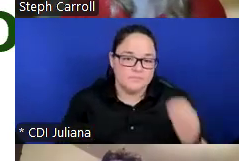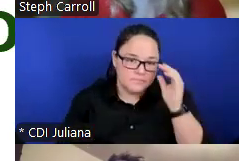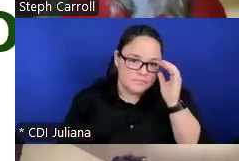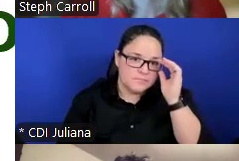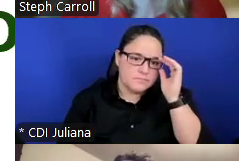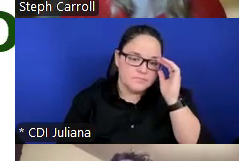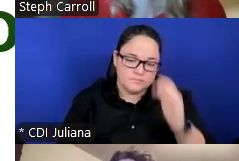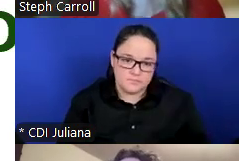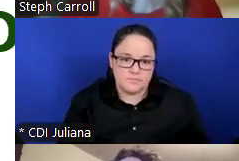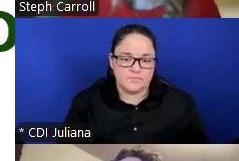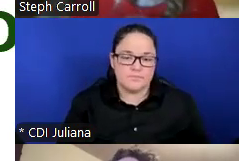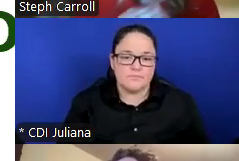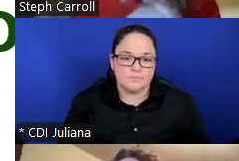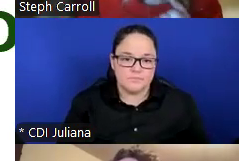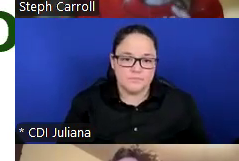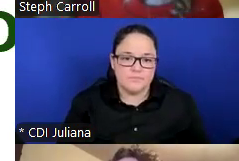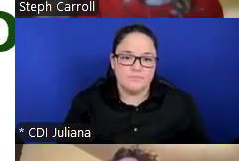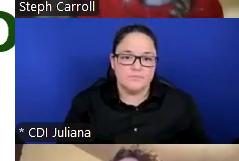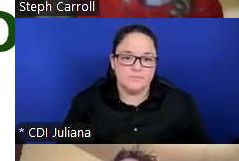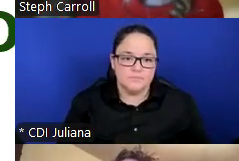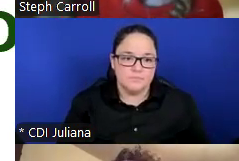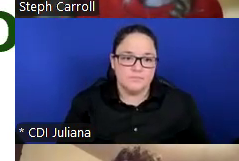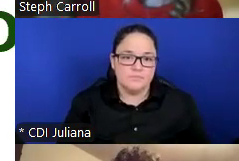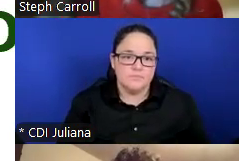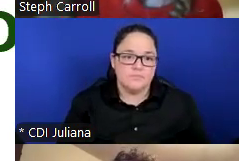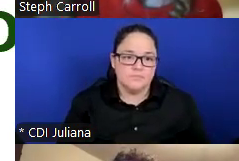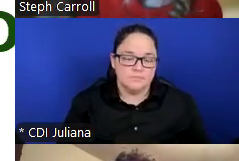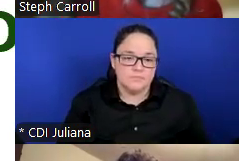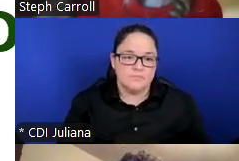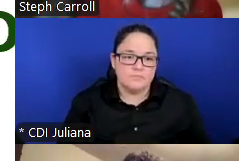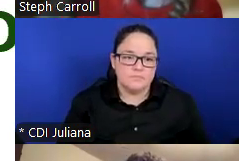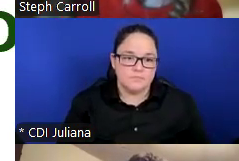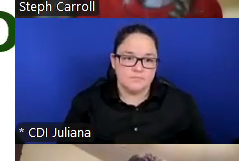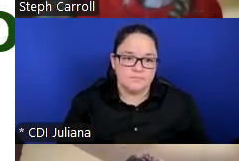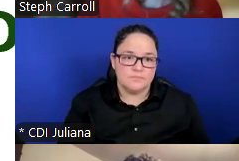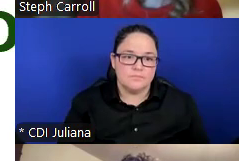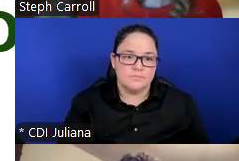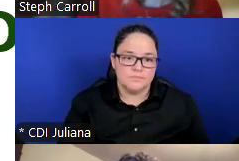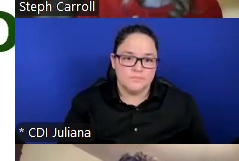conversación y un respeto para los derechos lingüísticos de todas las comunidades.